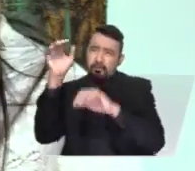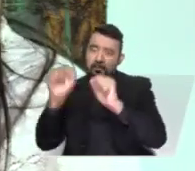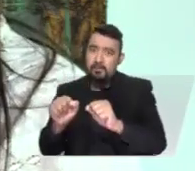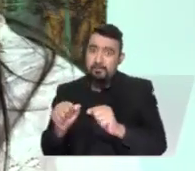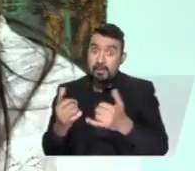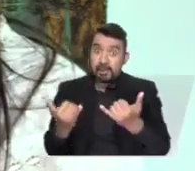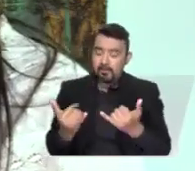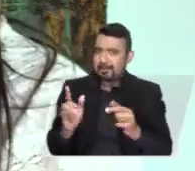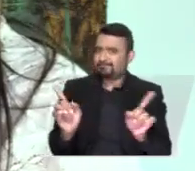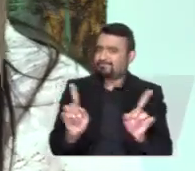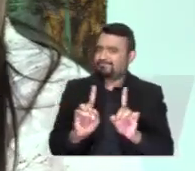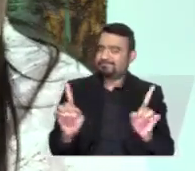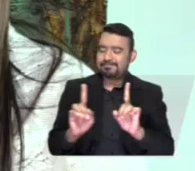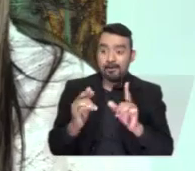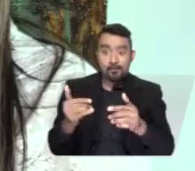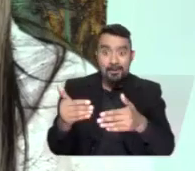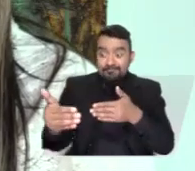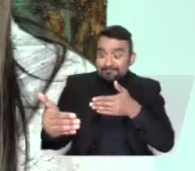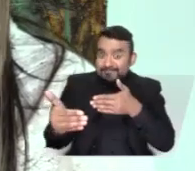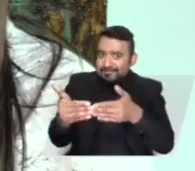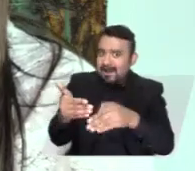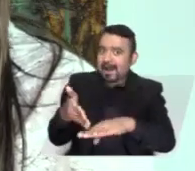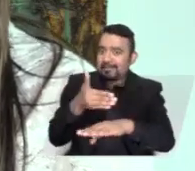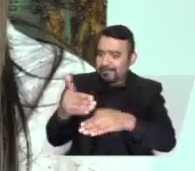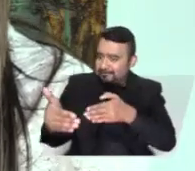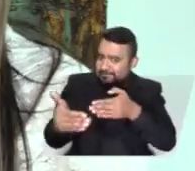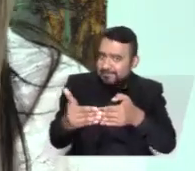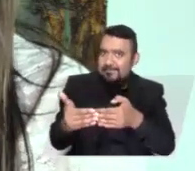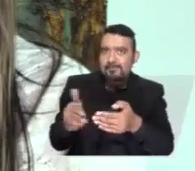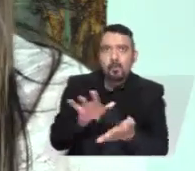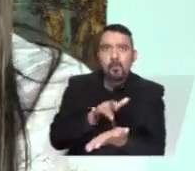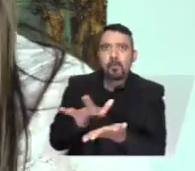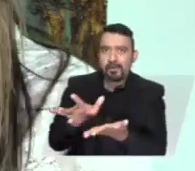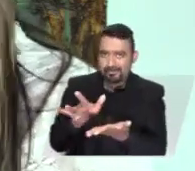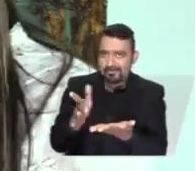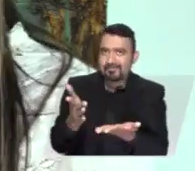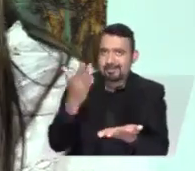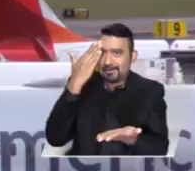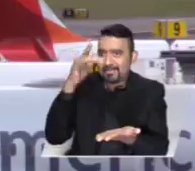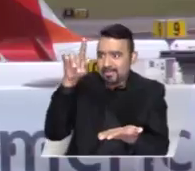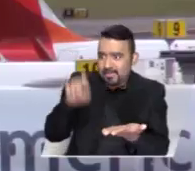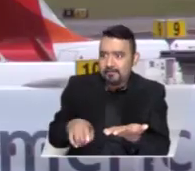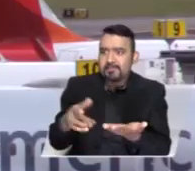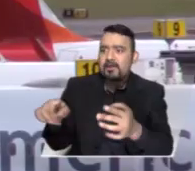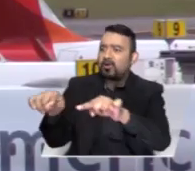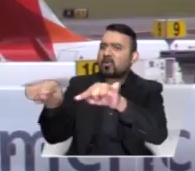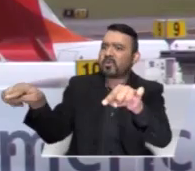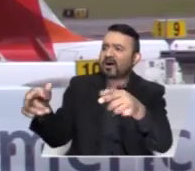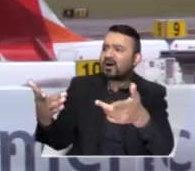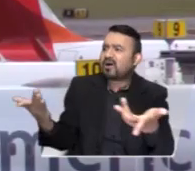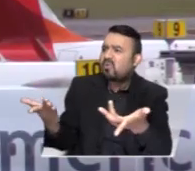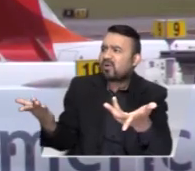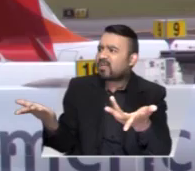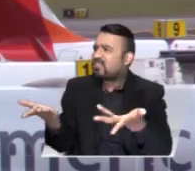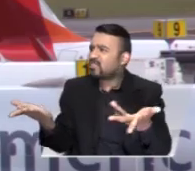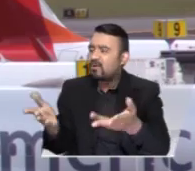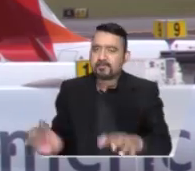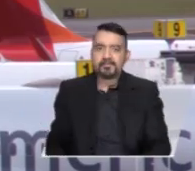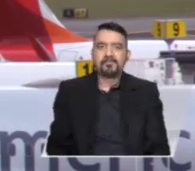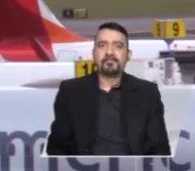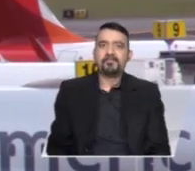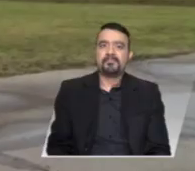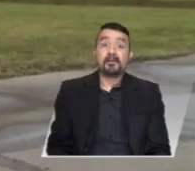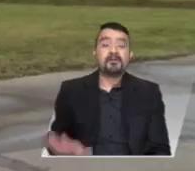ya empieza a ser un tema que tenemos que poner sobre la mesa, entender muy bien qué está pasando con los predios. Las mayores turbulencias de